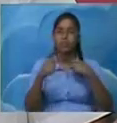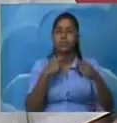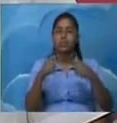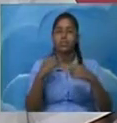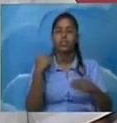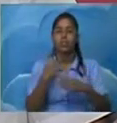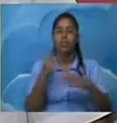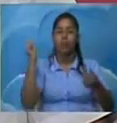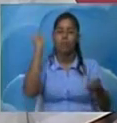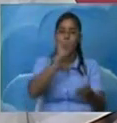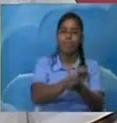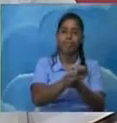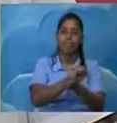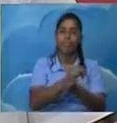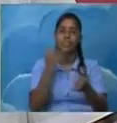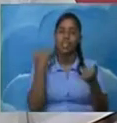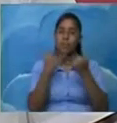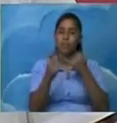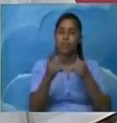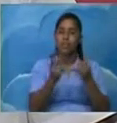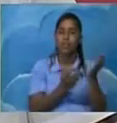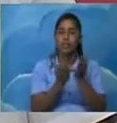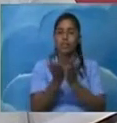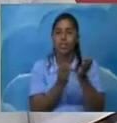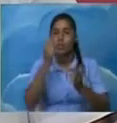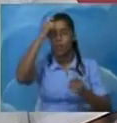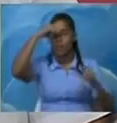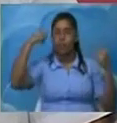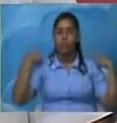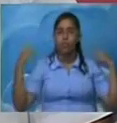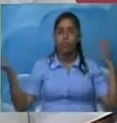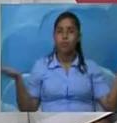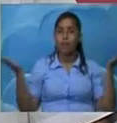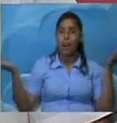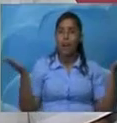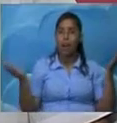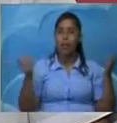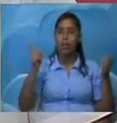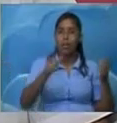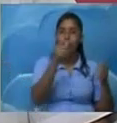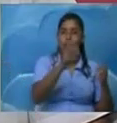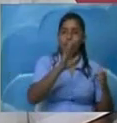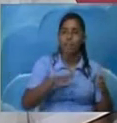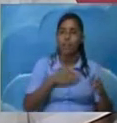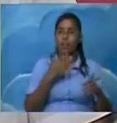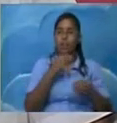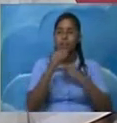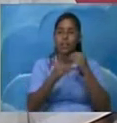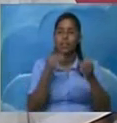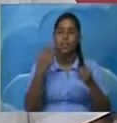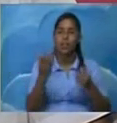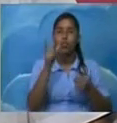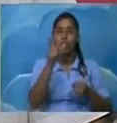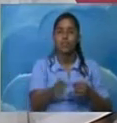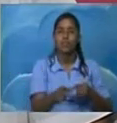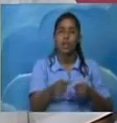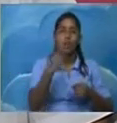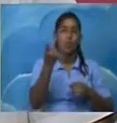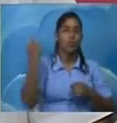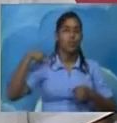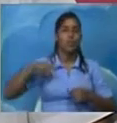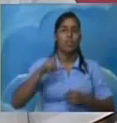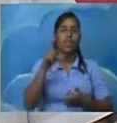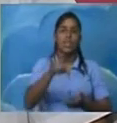esclavos, terminaron siendo siervos de Faraón. La gente es capaz de hacer lo que sea cuando